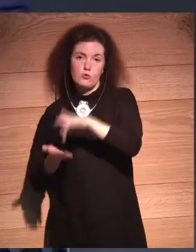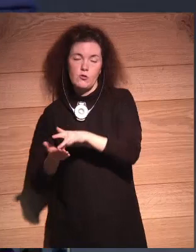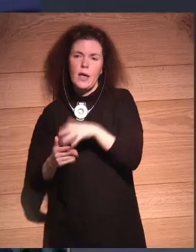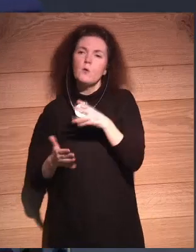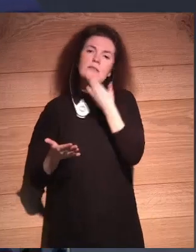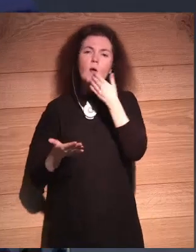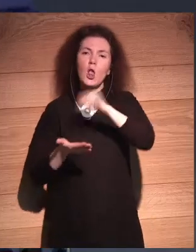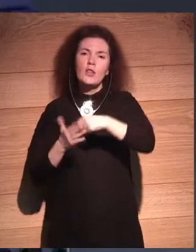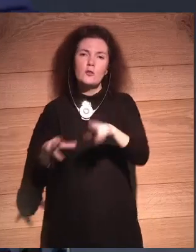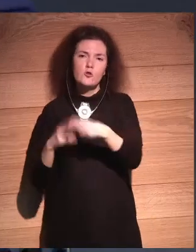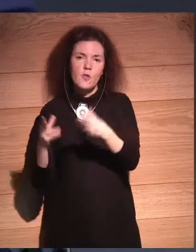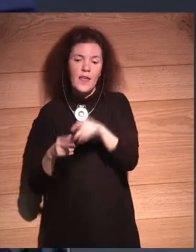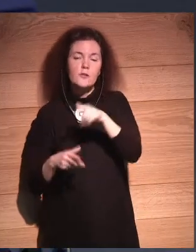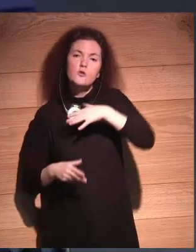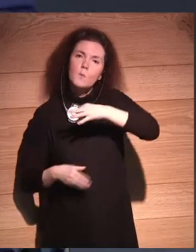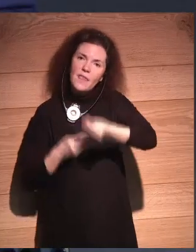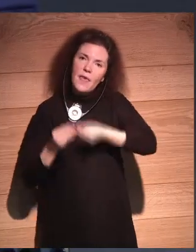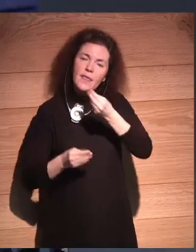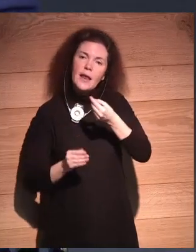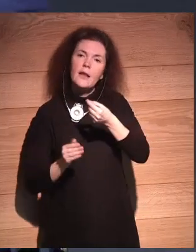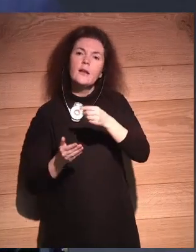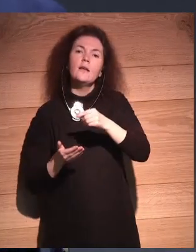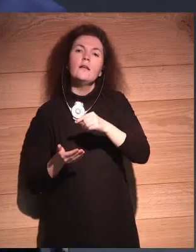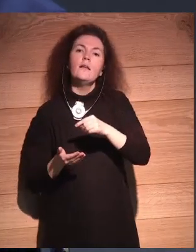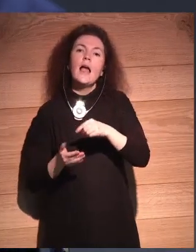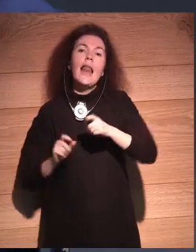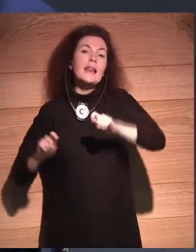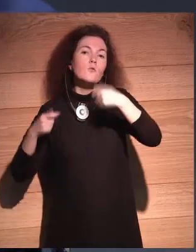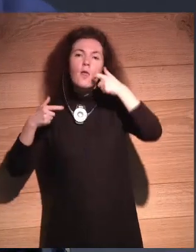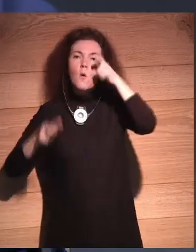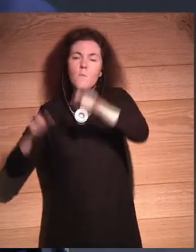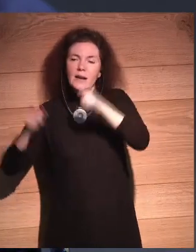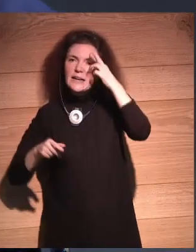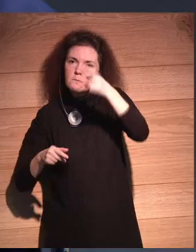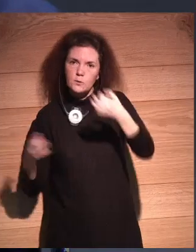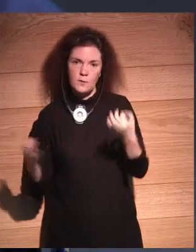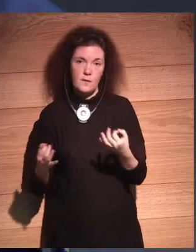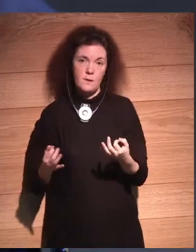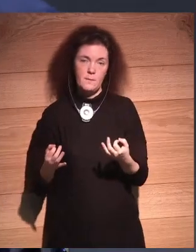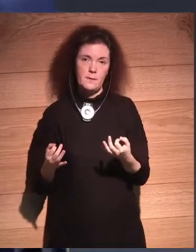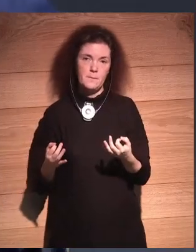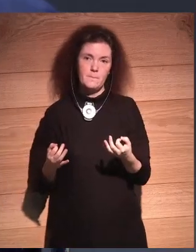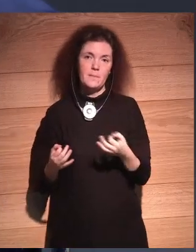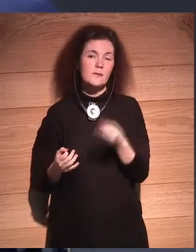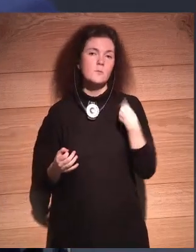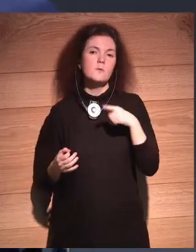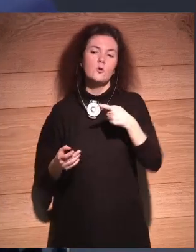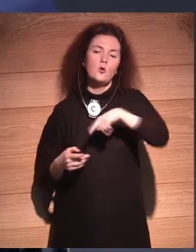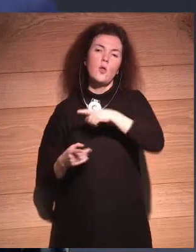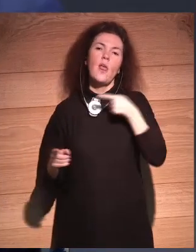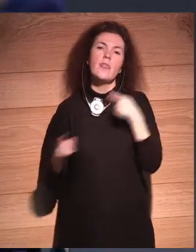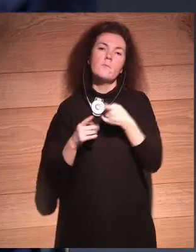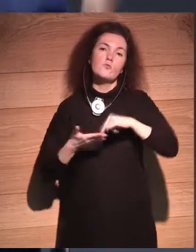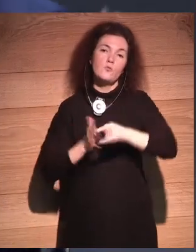contrato social que hará que esto sea plausible y respetaremos esa naturaleza humana. Y esto es lo que yo creo que tenemos que